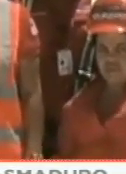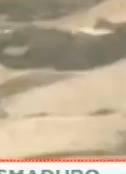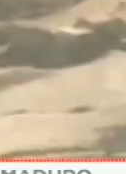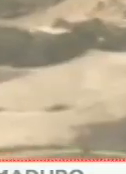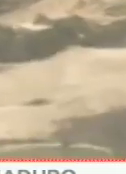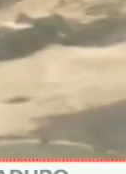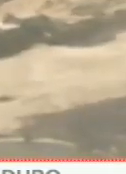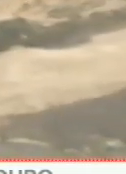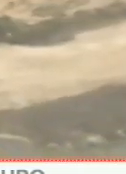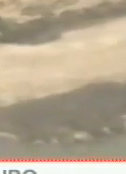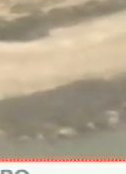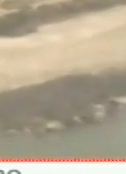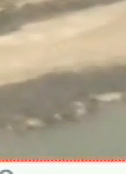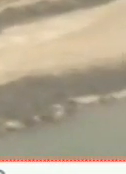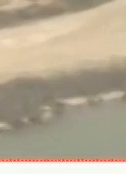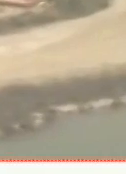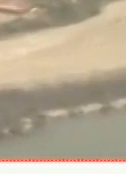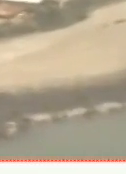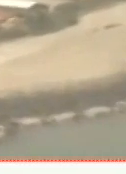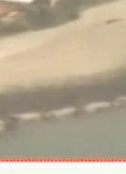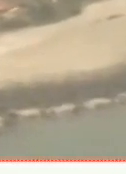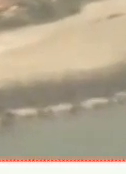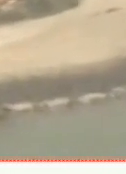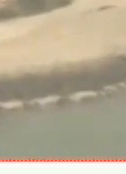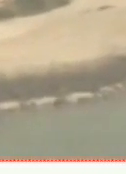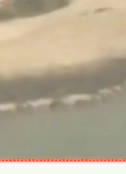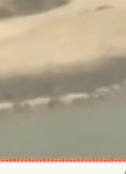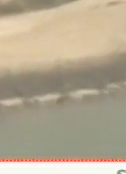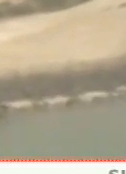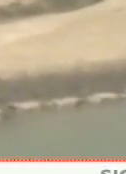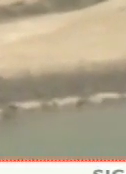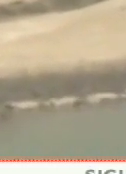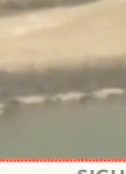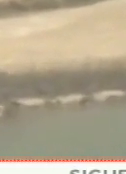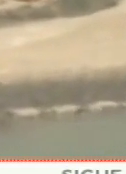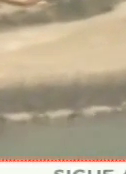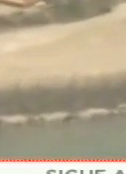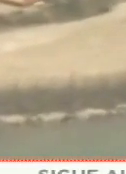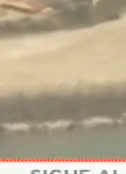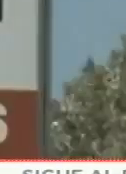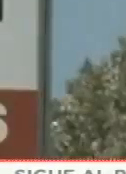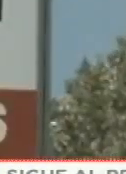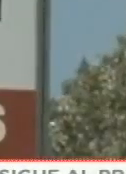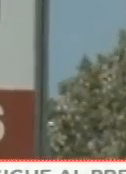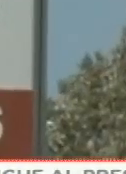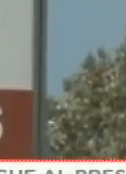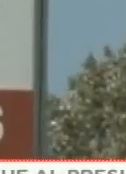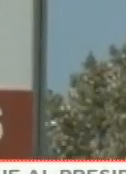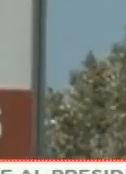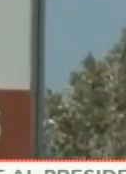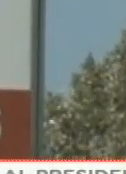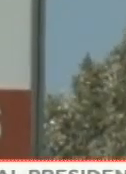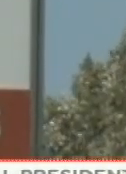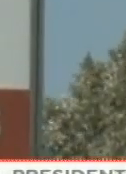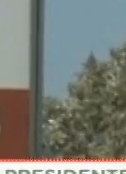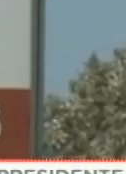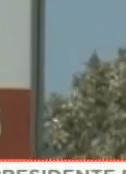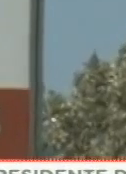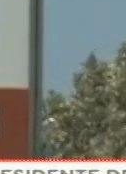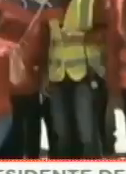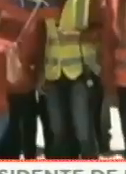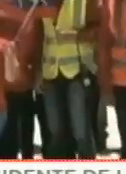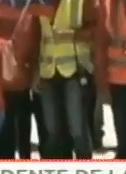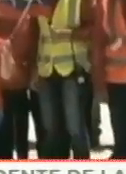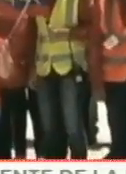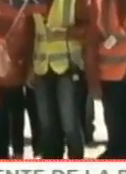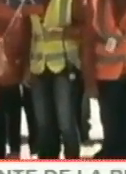Tubores del estado Nueva Esparta. Hoy estamos felices porque estamos entregando una obra extraordinaria que hemos